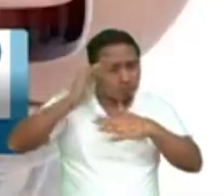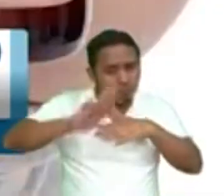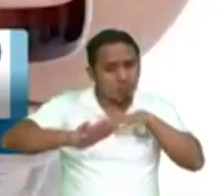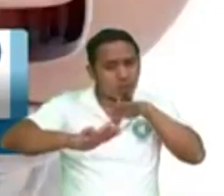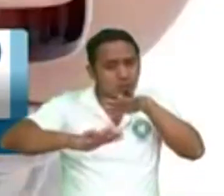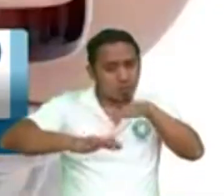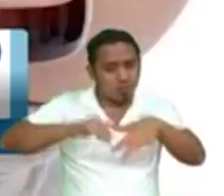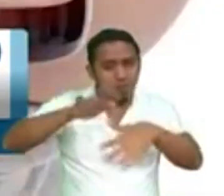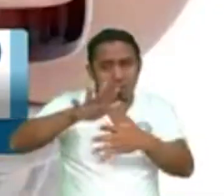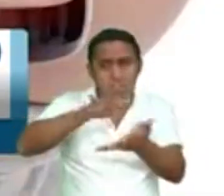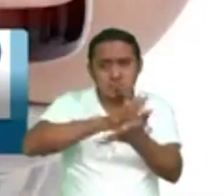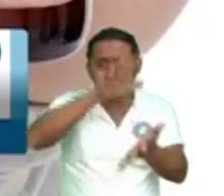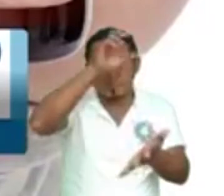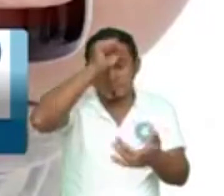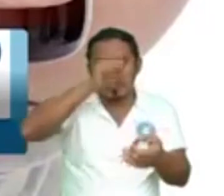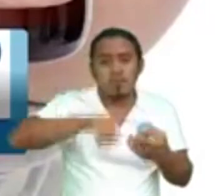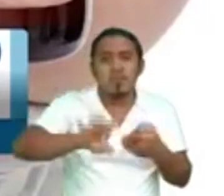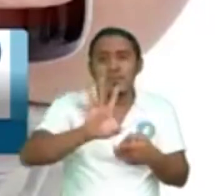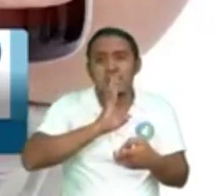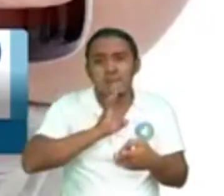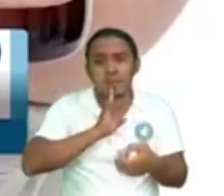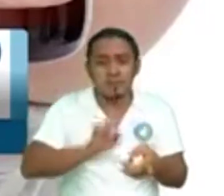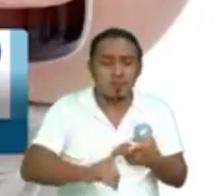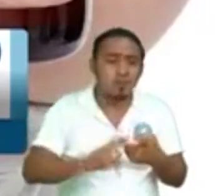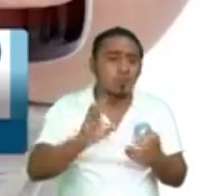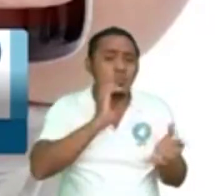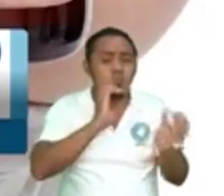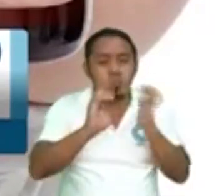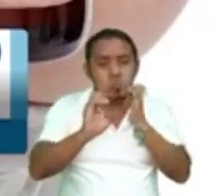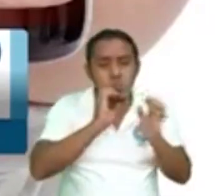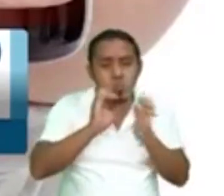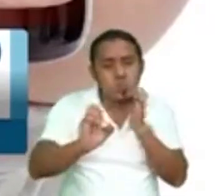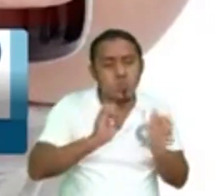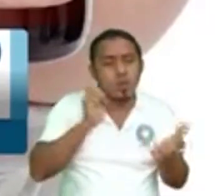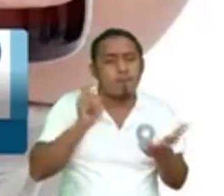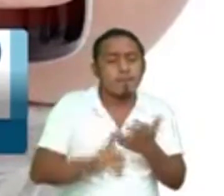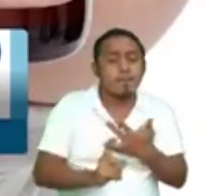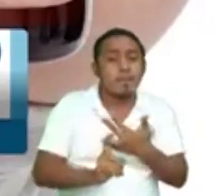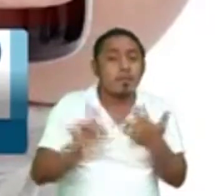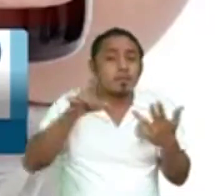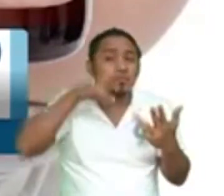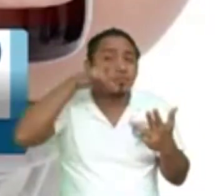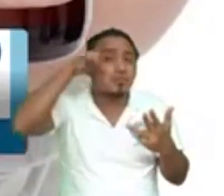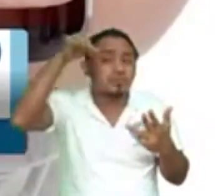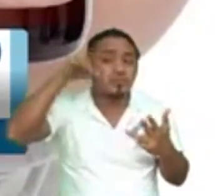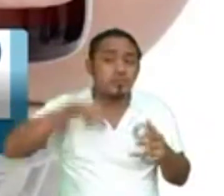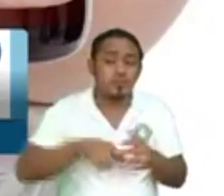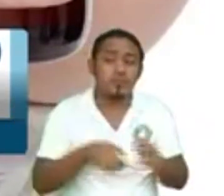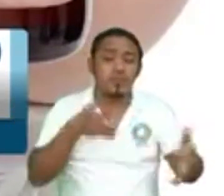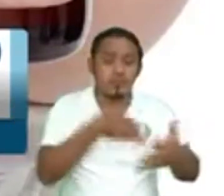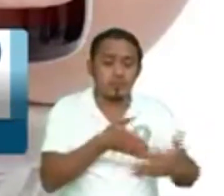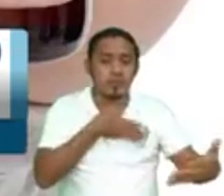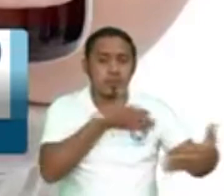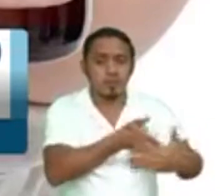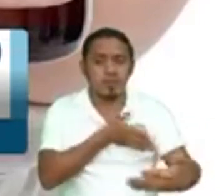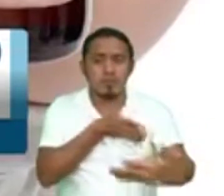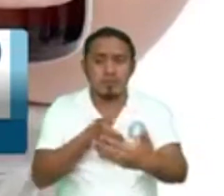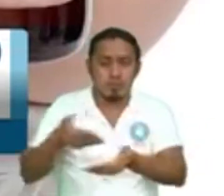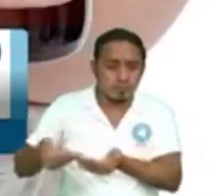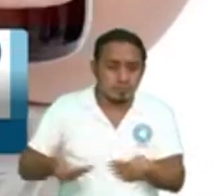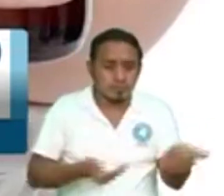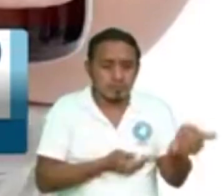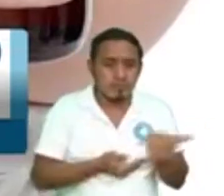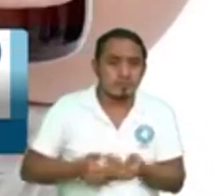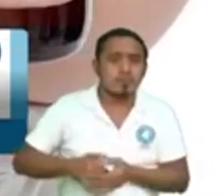en el aprender a hablar, en poder comunicarse. En el desarrollo vamos a ver siempre que va a haber un retraso en comparación con otros niños.